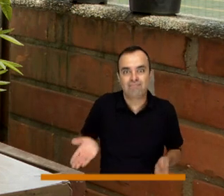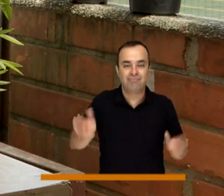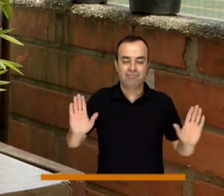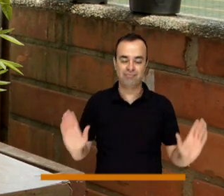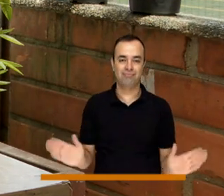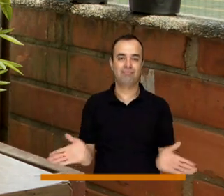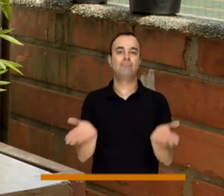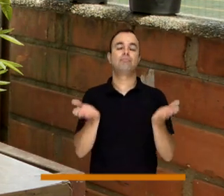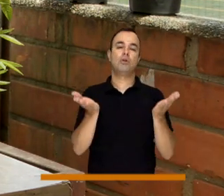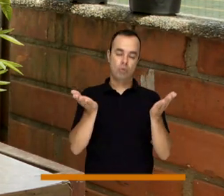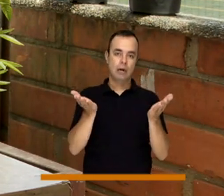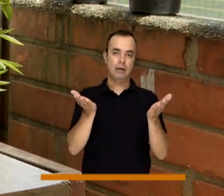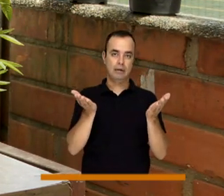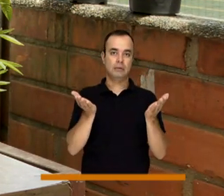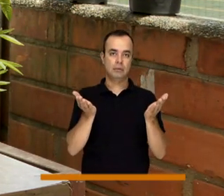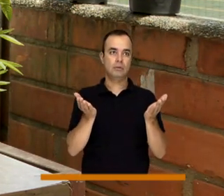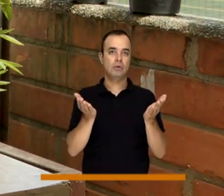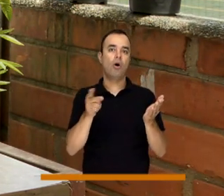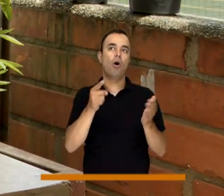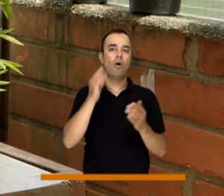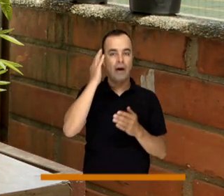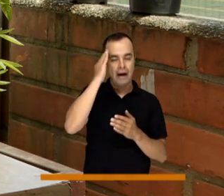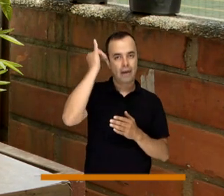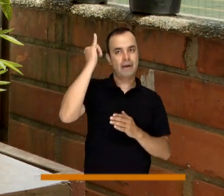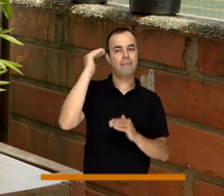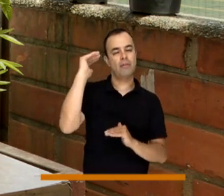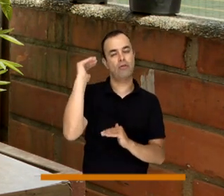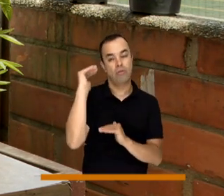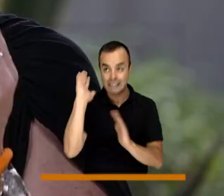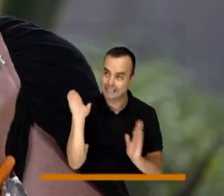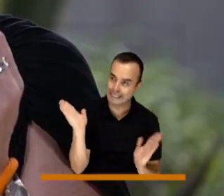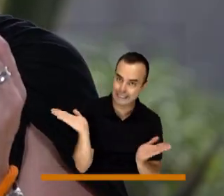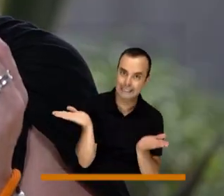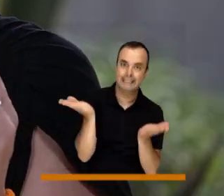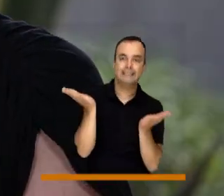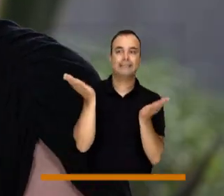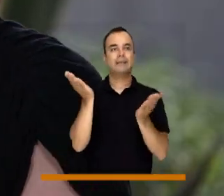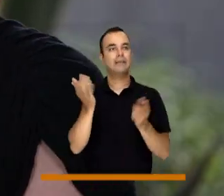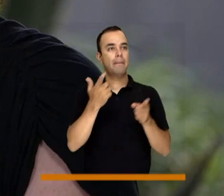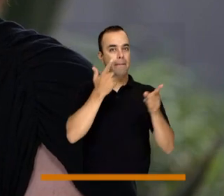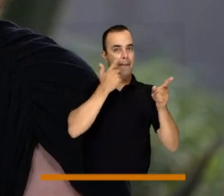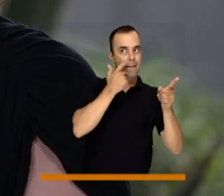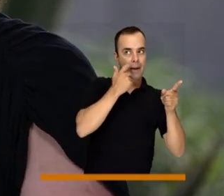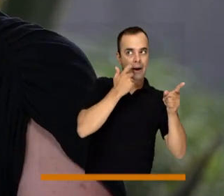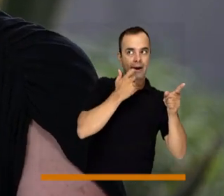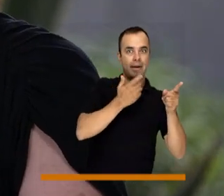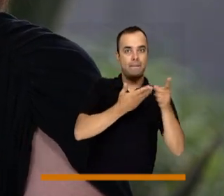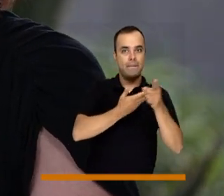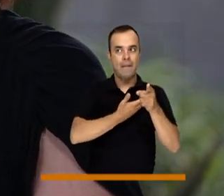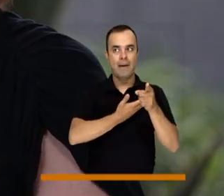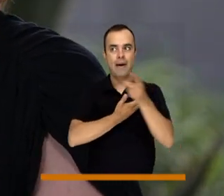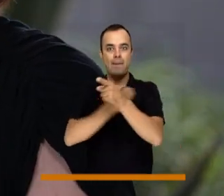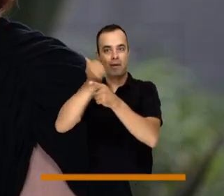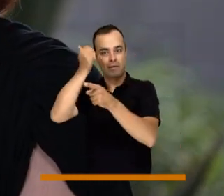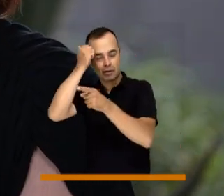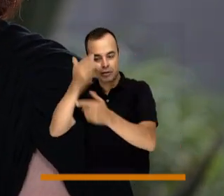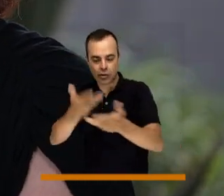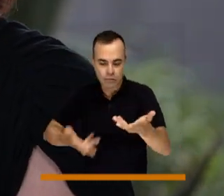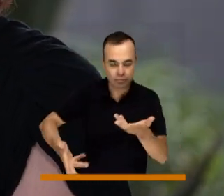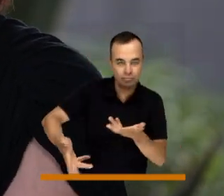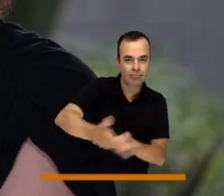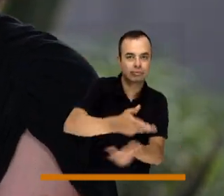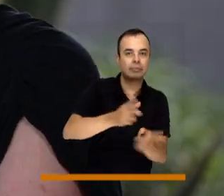pobre, con una estrategia de leer en ese entorno maestro, papá y niño, se repara el